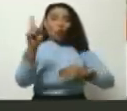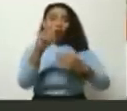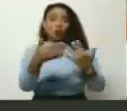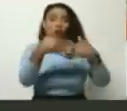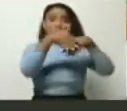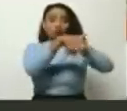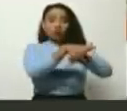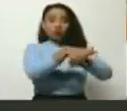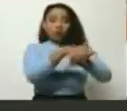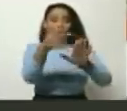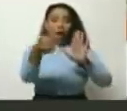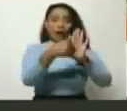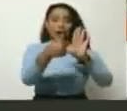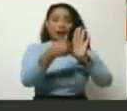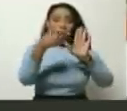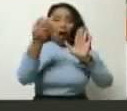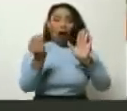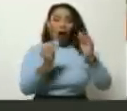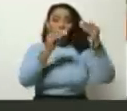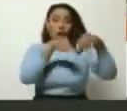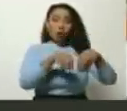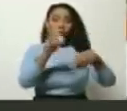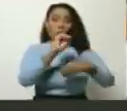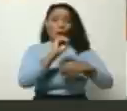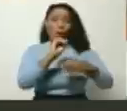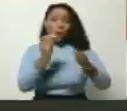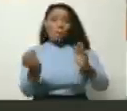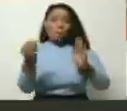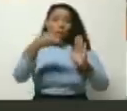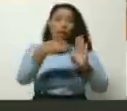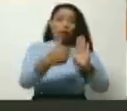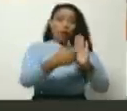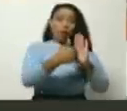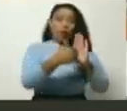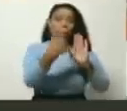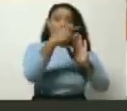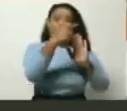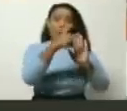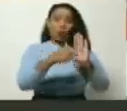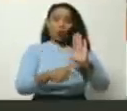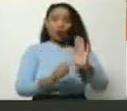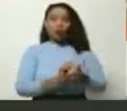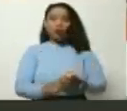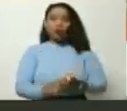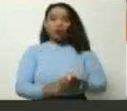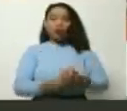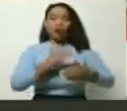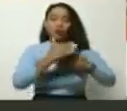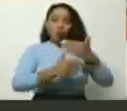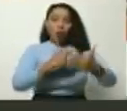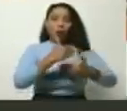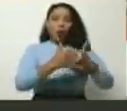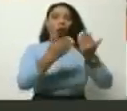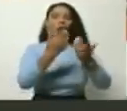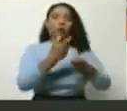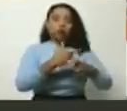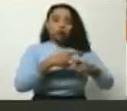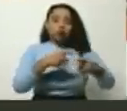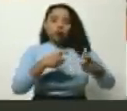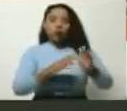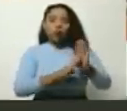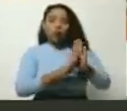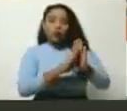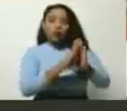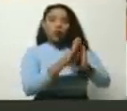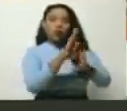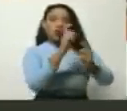en el presente acuerdo o sus anexos, conforme vaya evolucionando el proceso de diálogo y